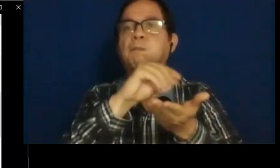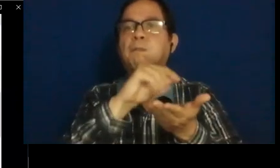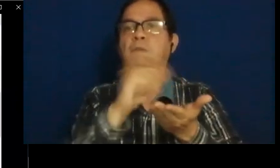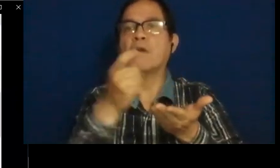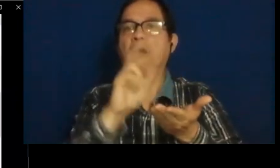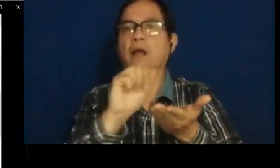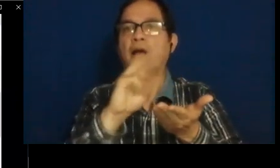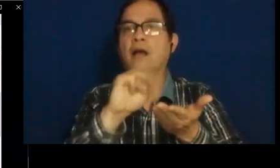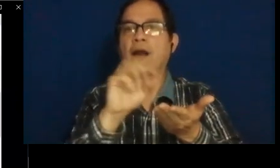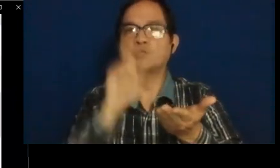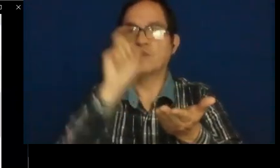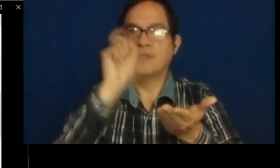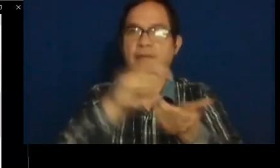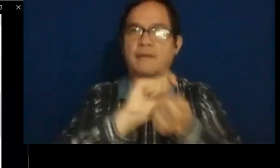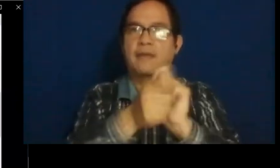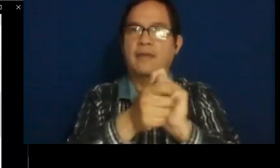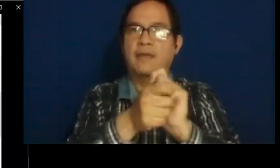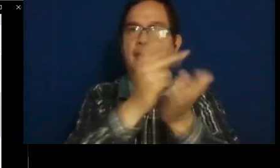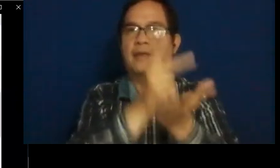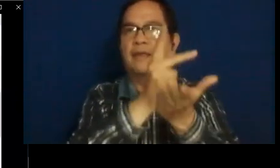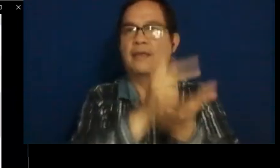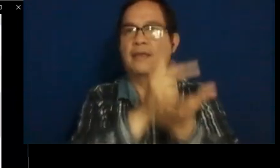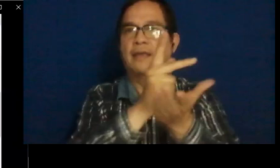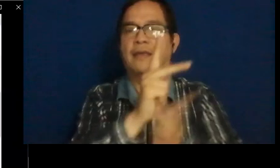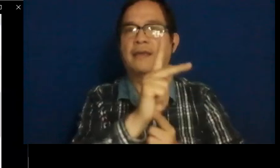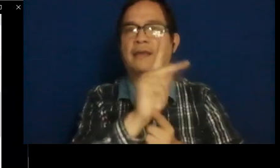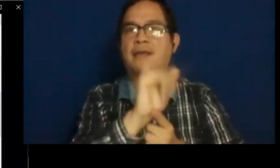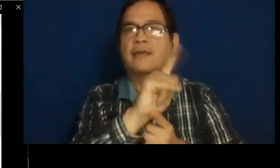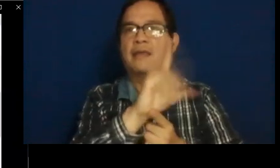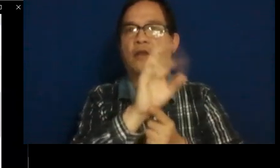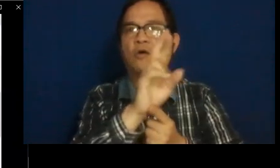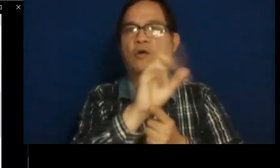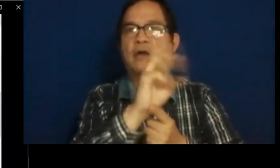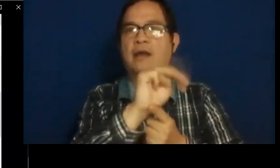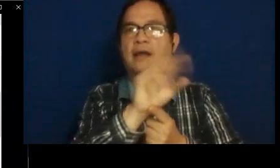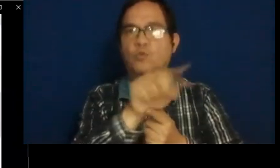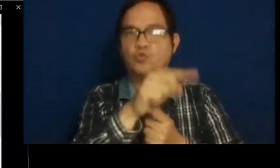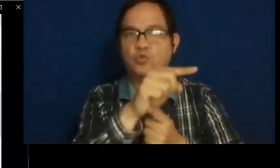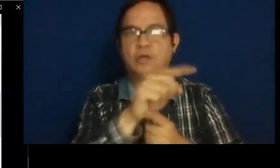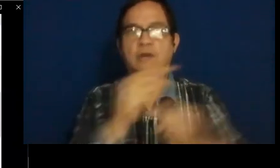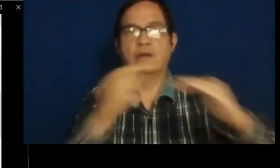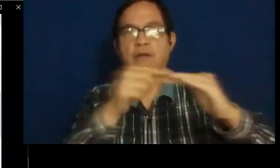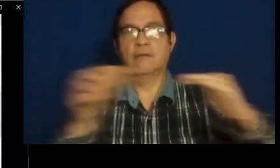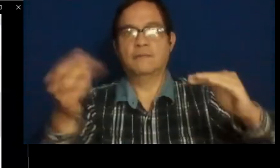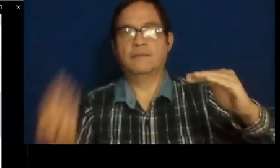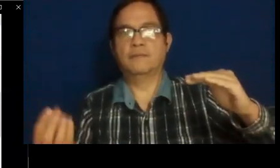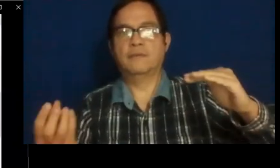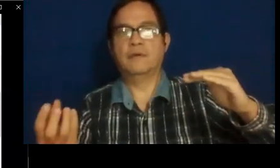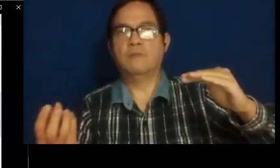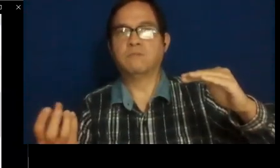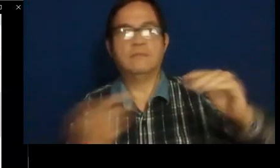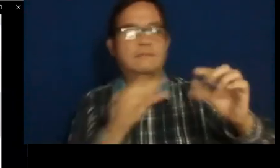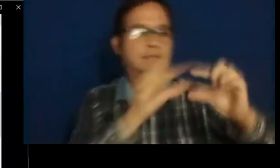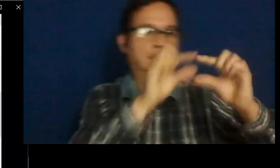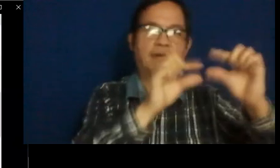cálculos, deben pasarlo a kilogramos. Tenemos este deslizador también que nos va a permitir cambiar el tamaño de la masa que está